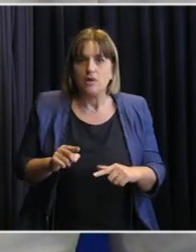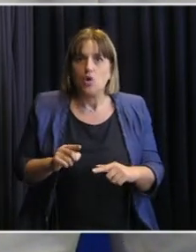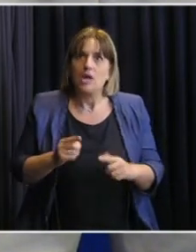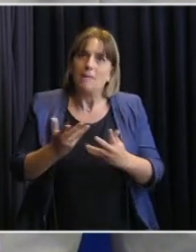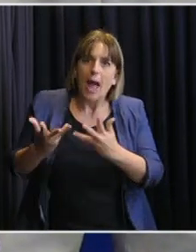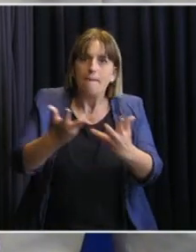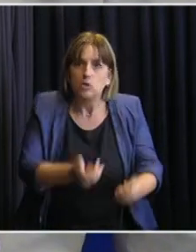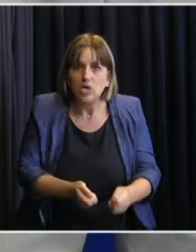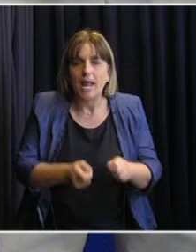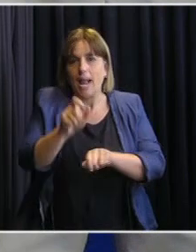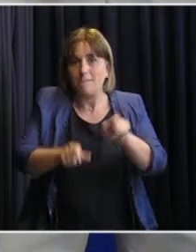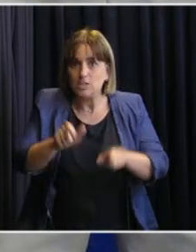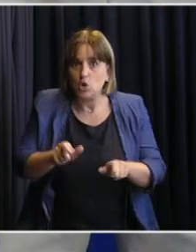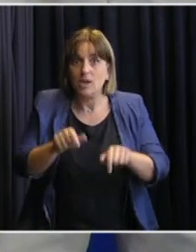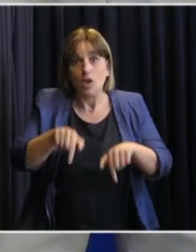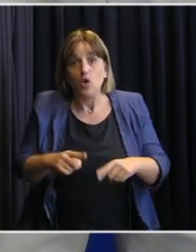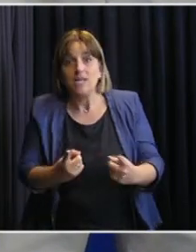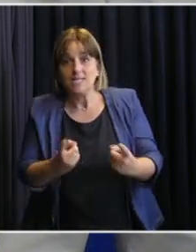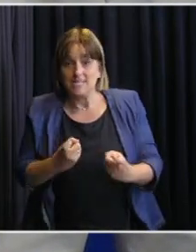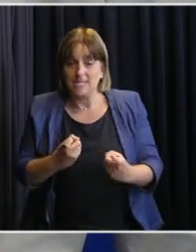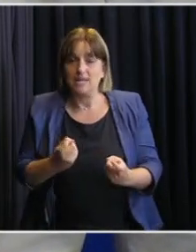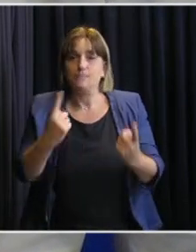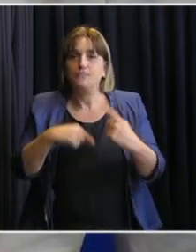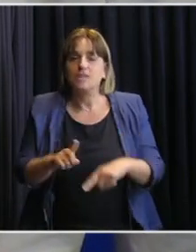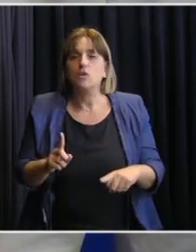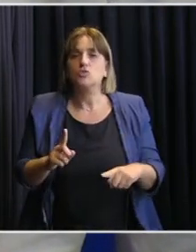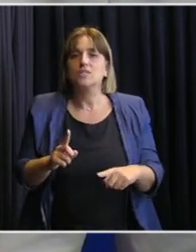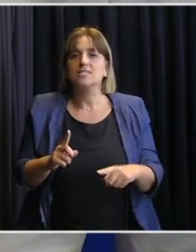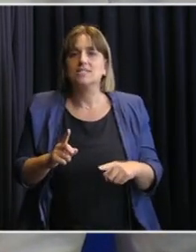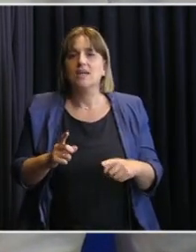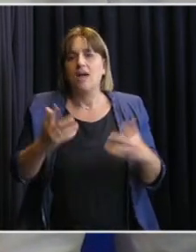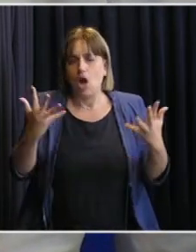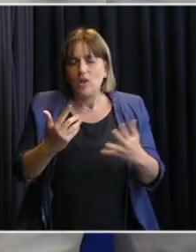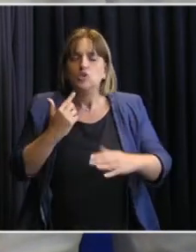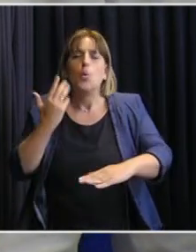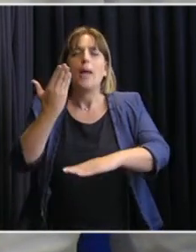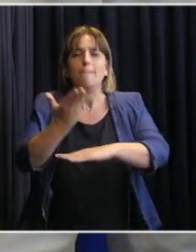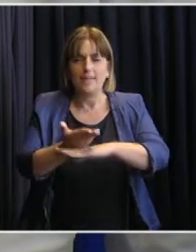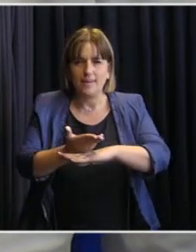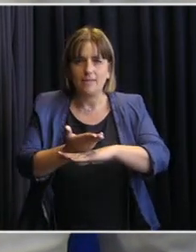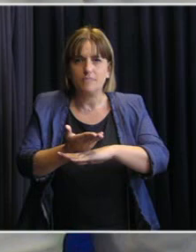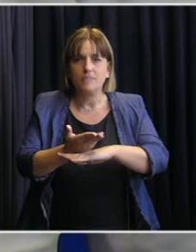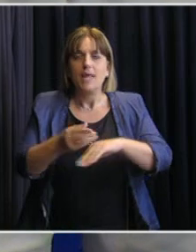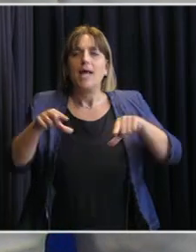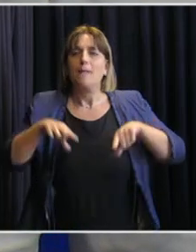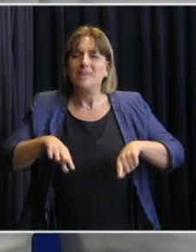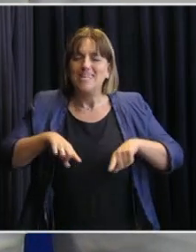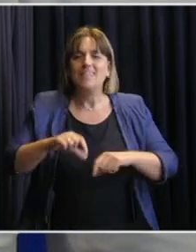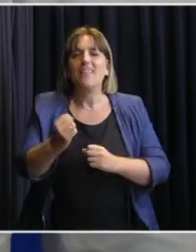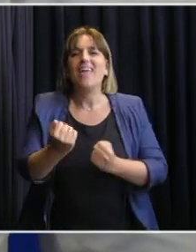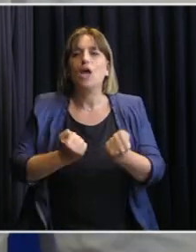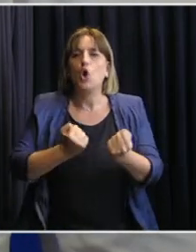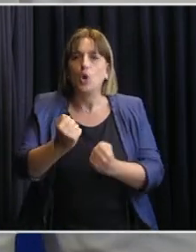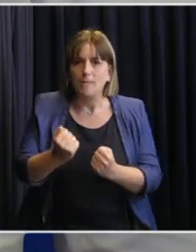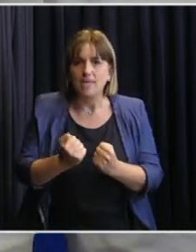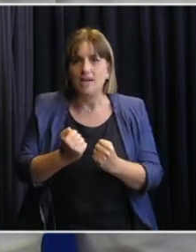a la gente que hoy lo está necesitando. Así que, sin más, voy a pedir a la ministra de Economía